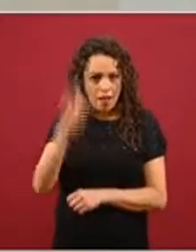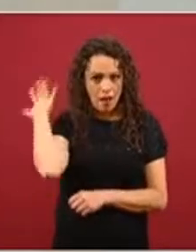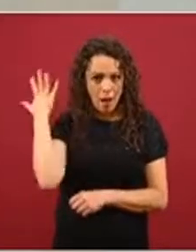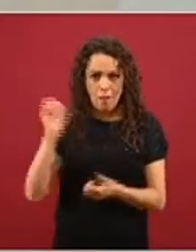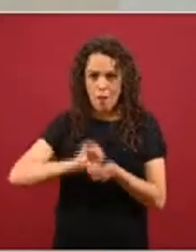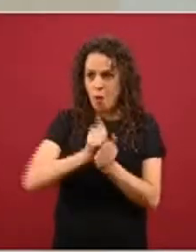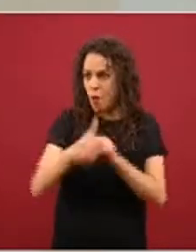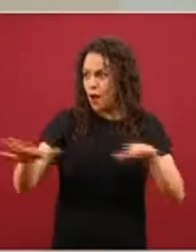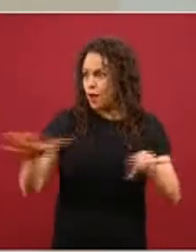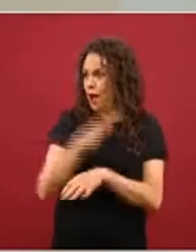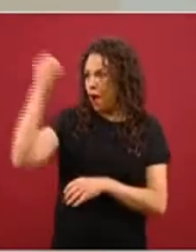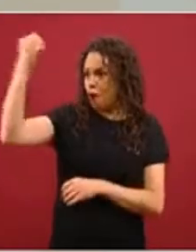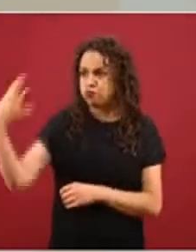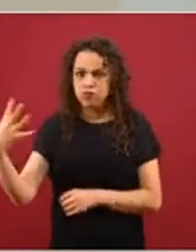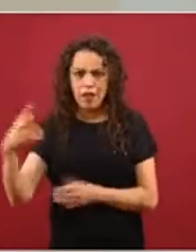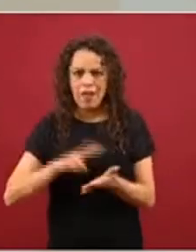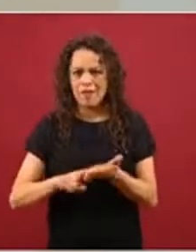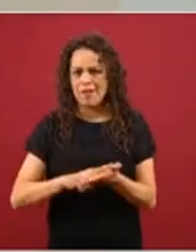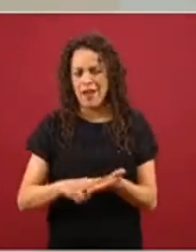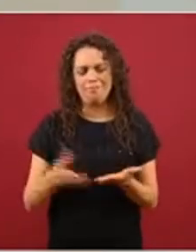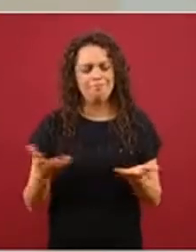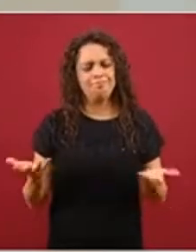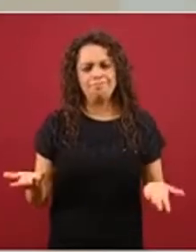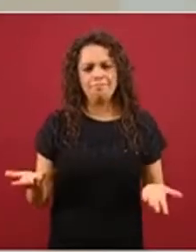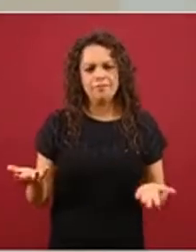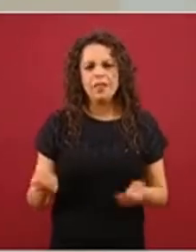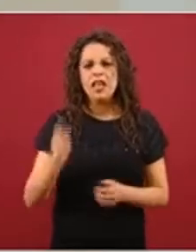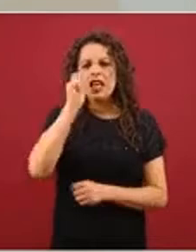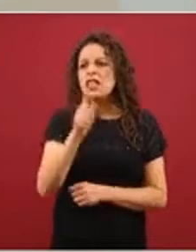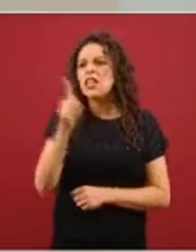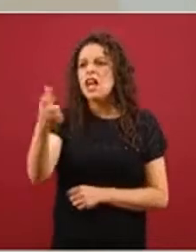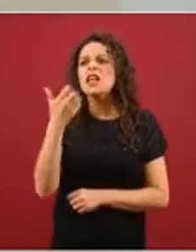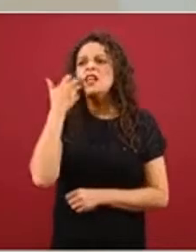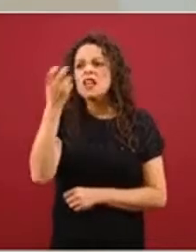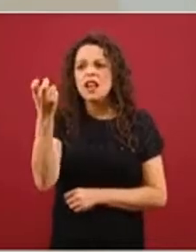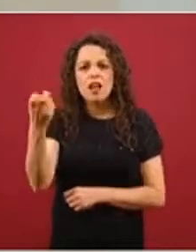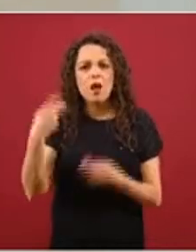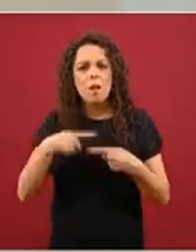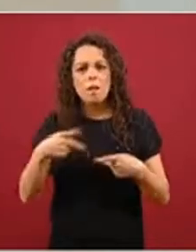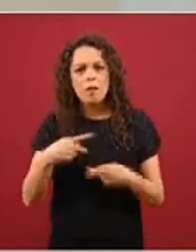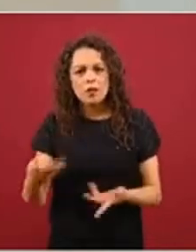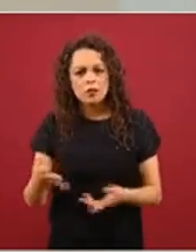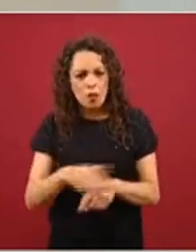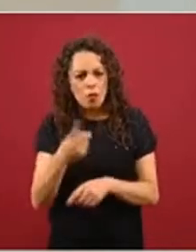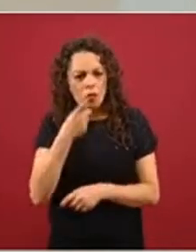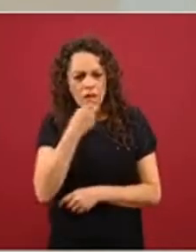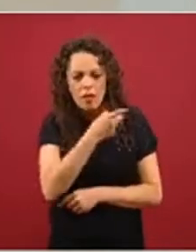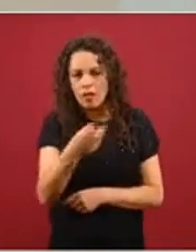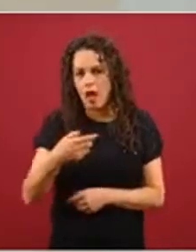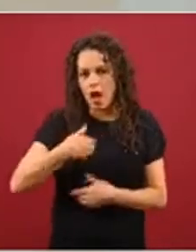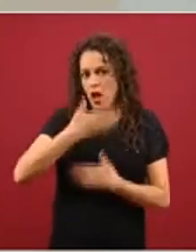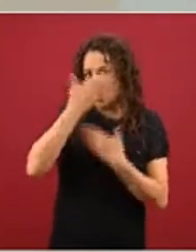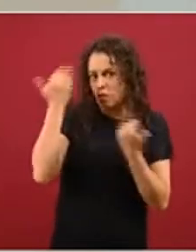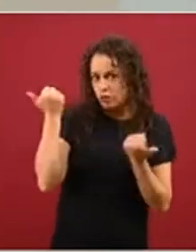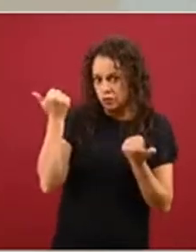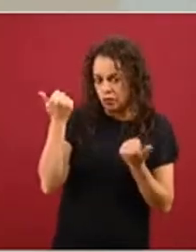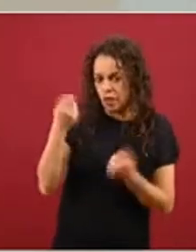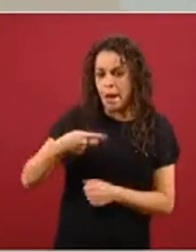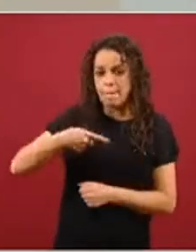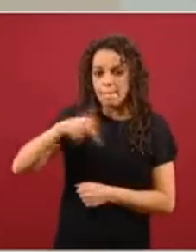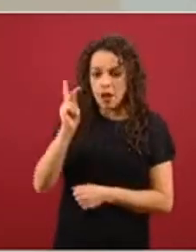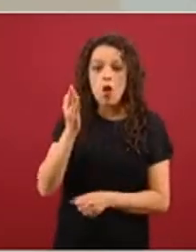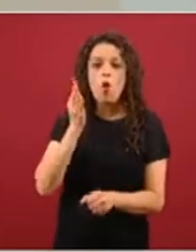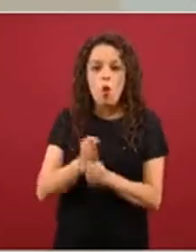No sé cuál fue la intención, ni es mi papel juzgarla, relato los hechos y evidentemente